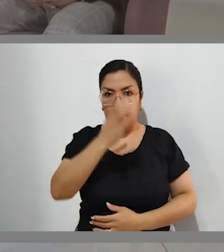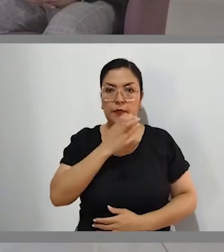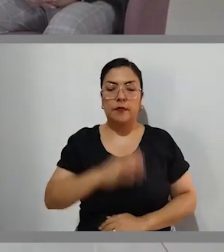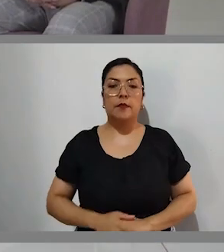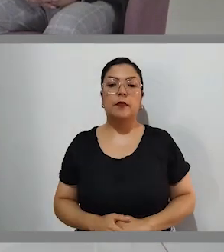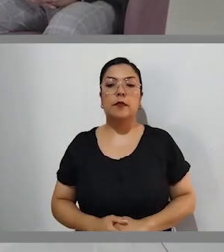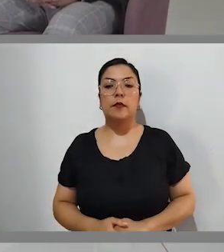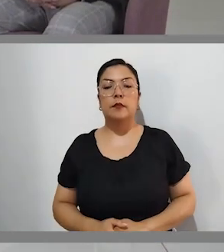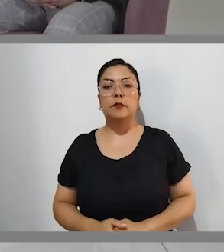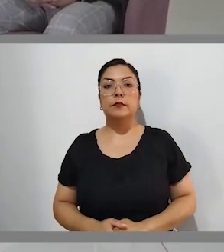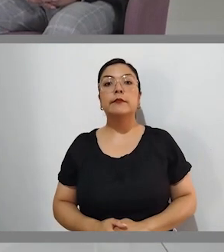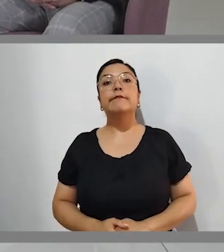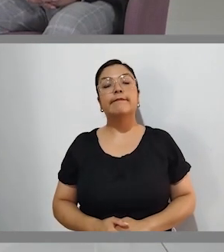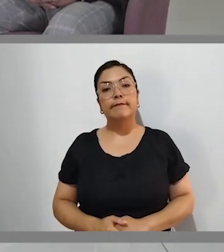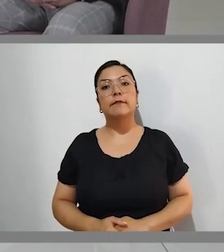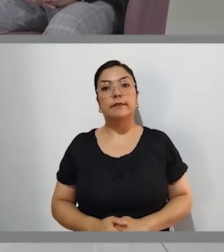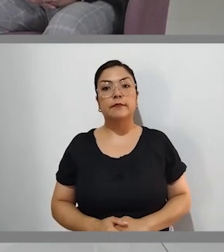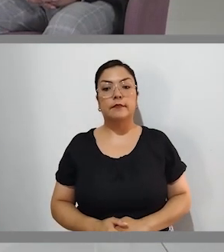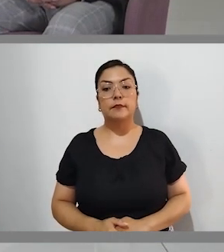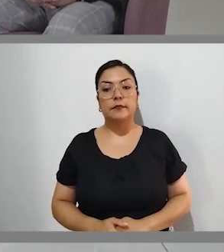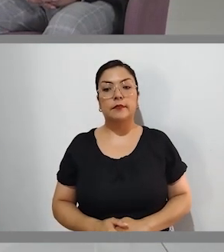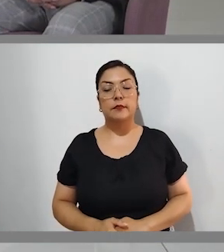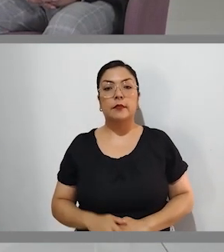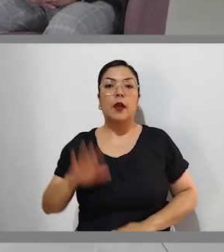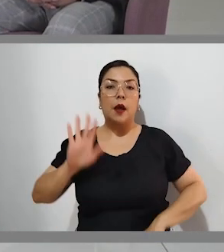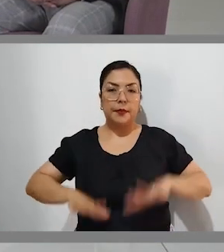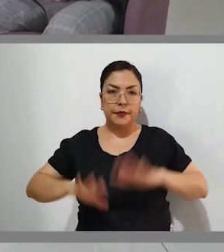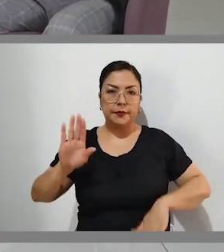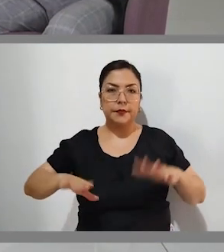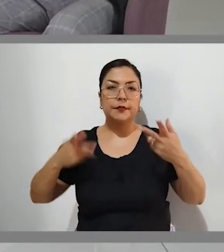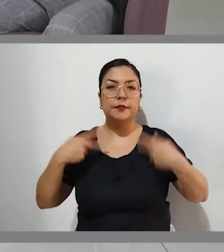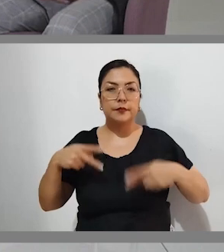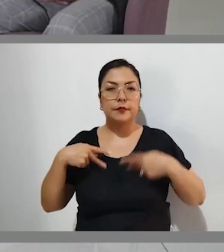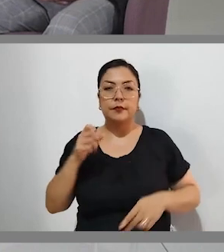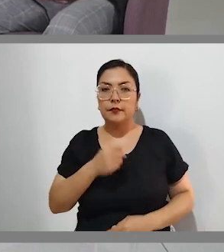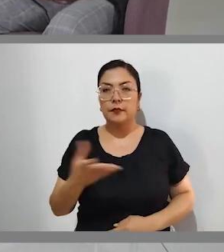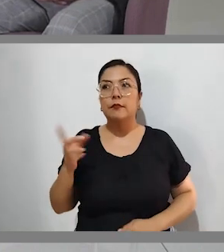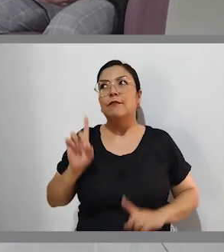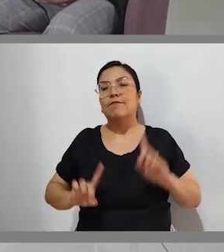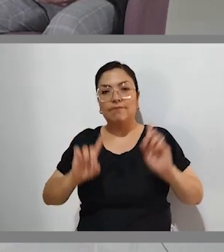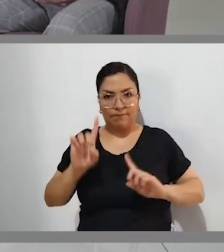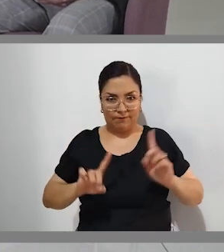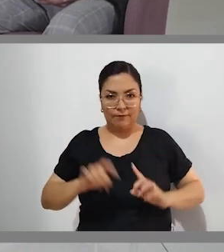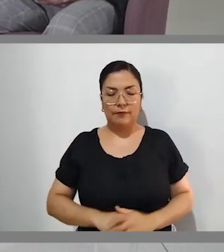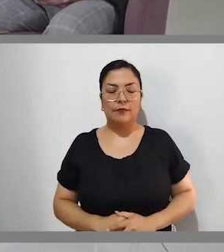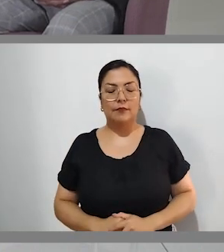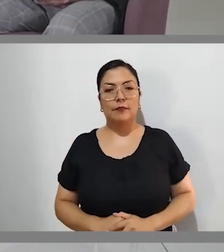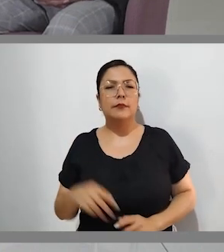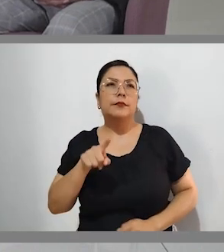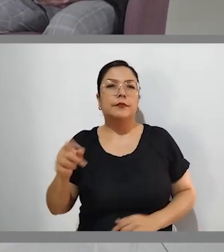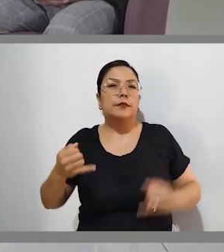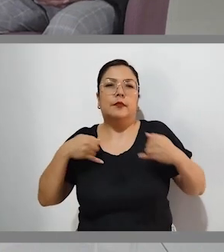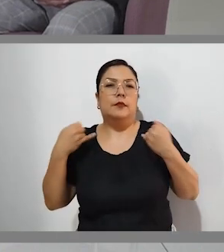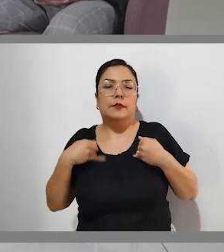hecho hay siempre una inquietud y quiero aprovechar que está por aquí. A veces cuando vamos y platicamos con jóvenes nos preguntan